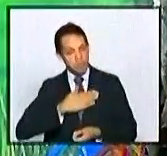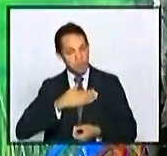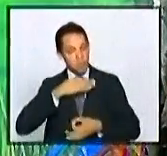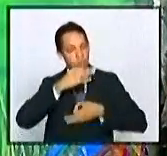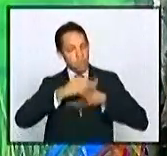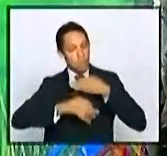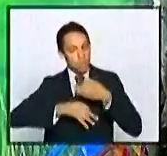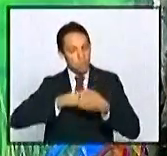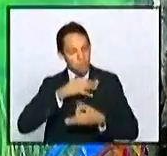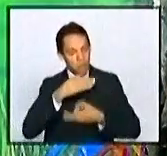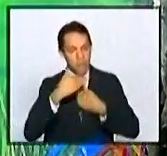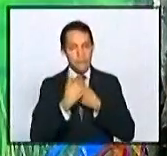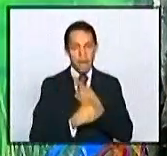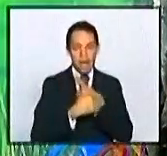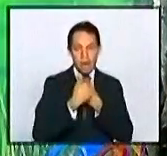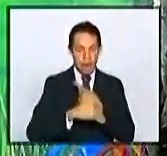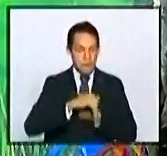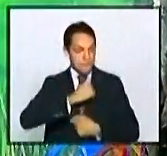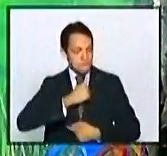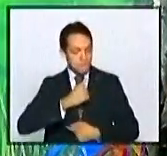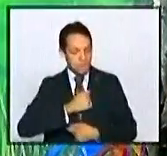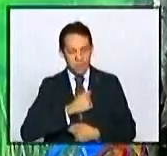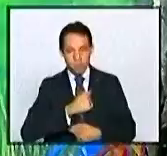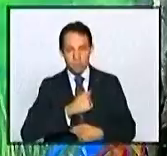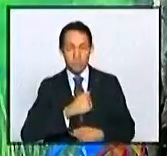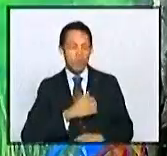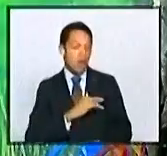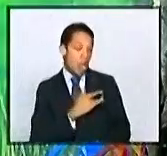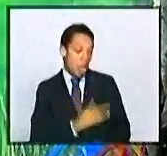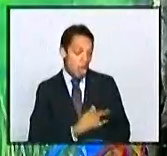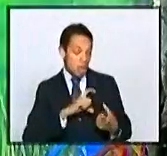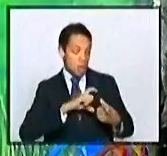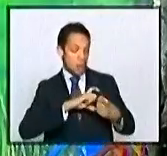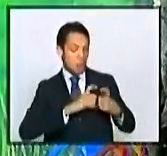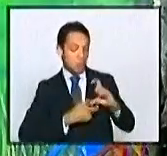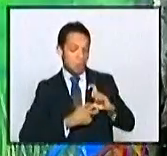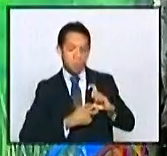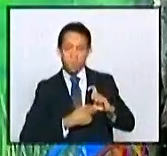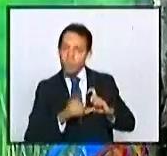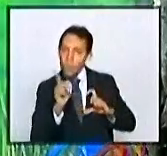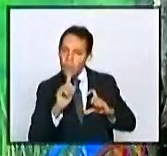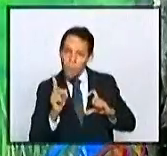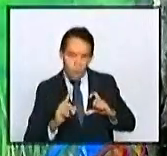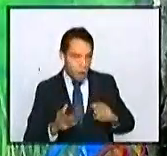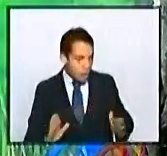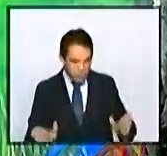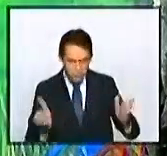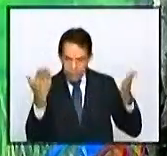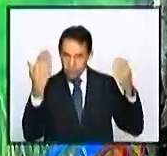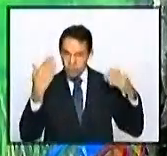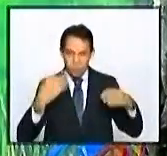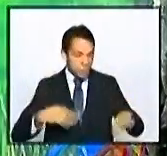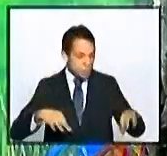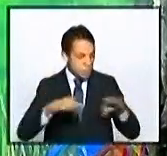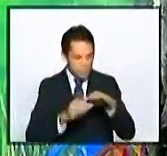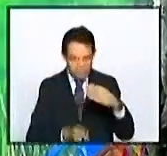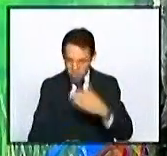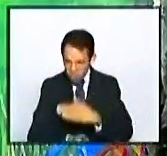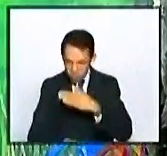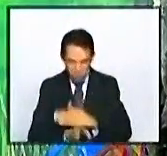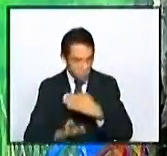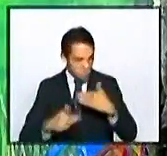encontrar el proceso que lo llevó a perder el sentido de la vida. Eso no nos lo enseñaron de una manera profunda en la